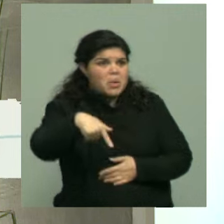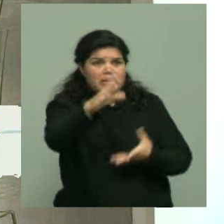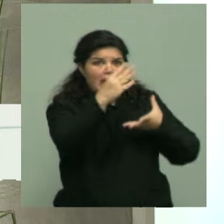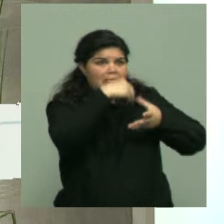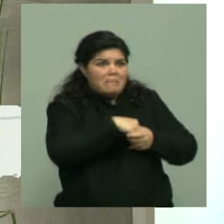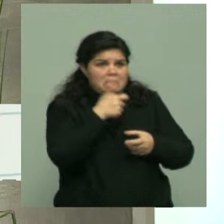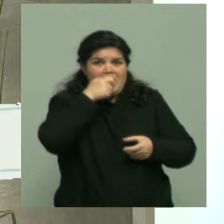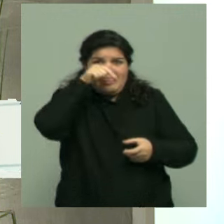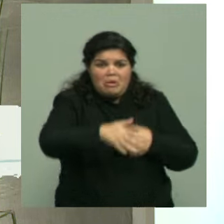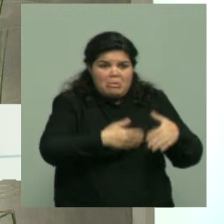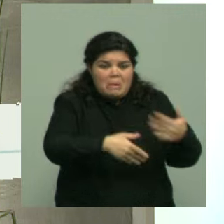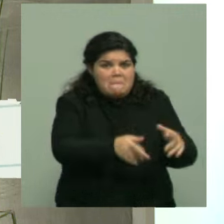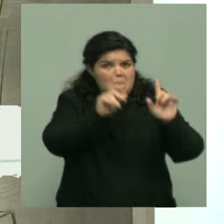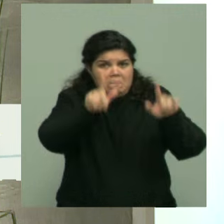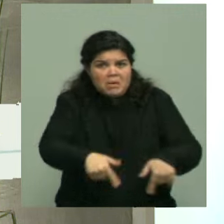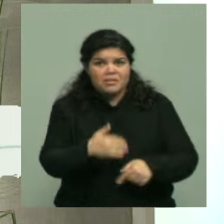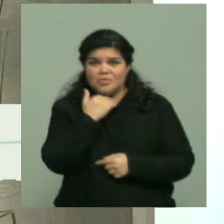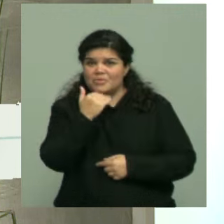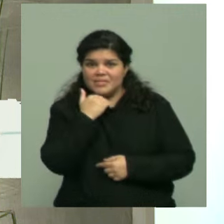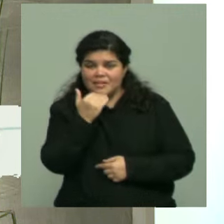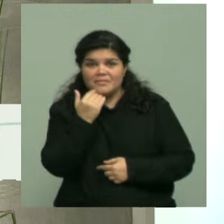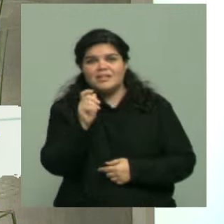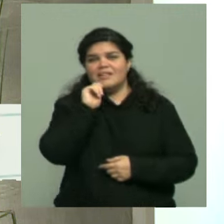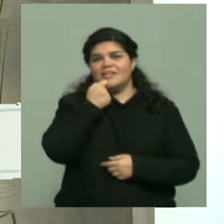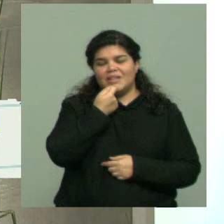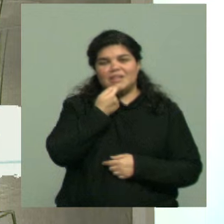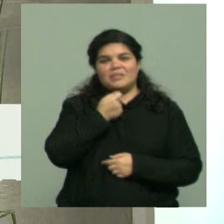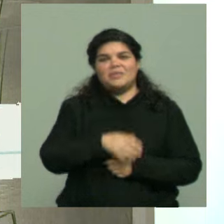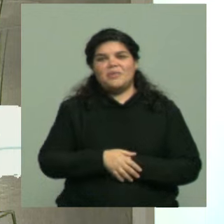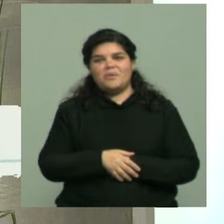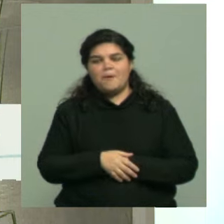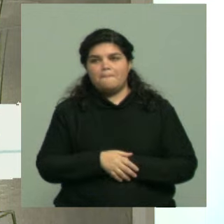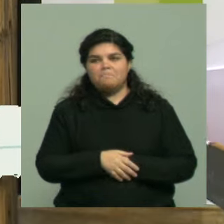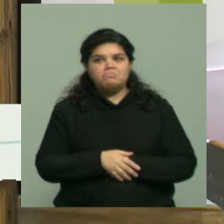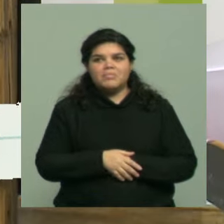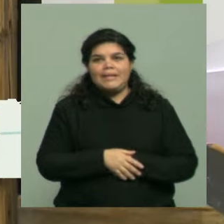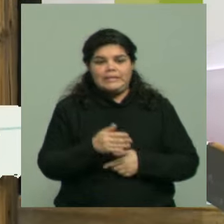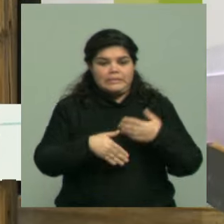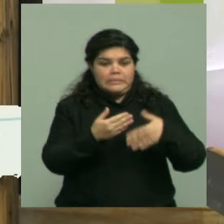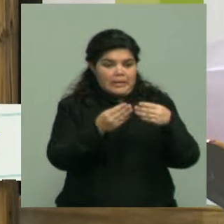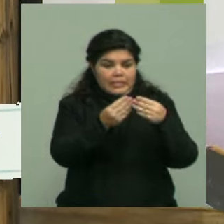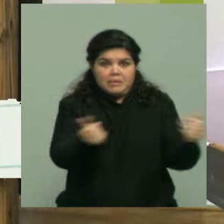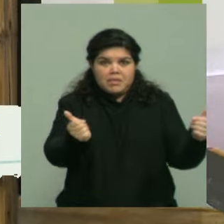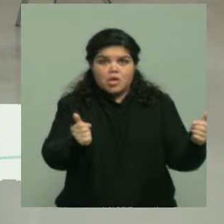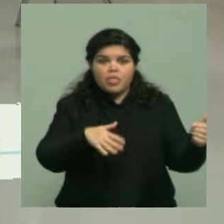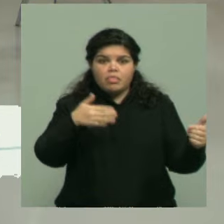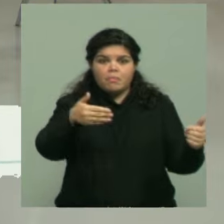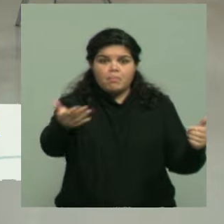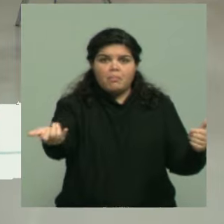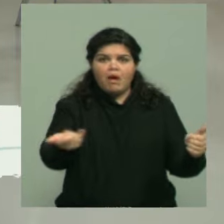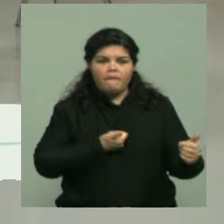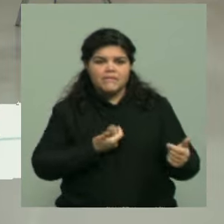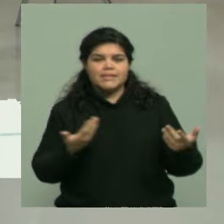sabe, ¿no? Que pasan estas cosas por ahí en la provincia de Mendoza y que te enterás cuando ya está terminado y ya pasó, porque digo, estaría bueno en el